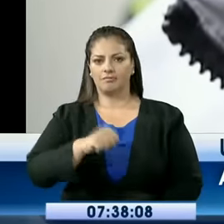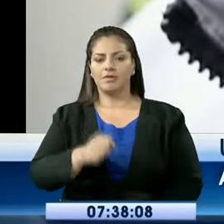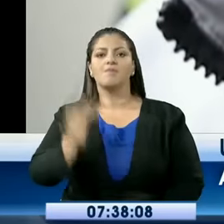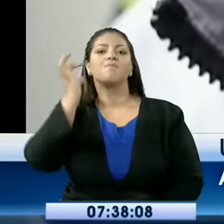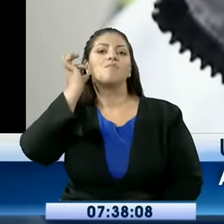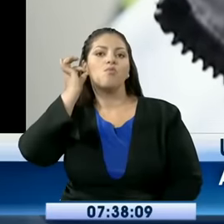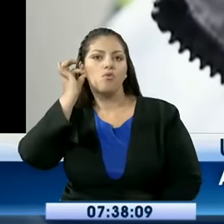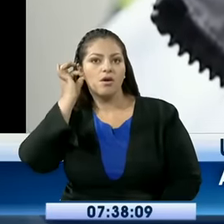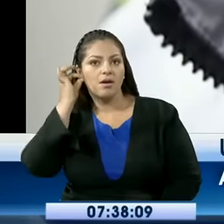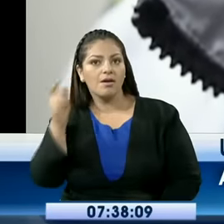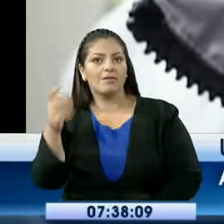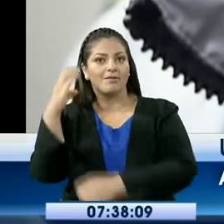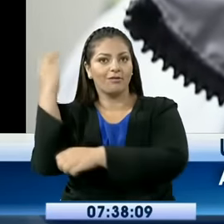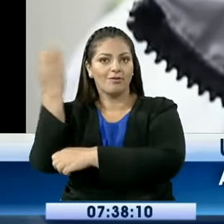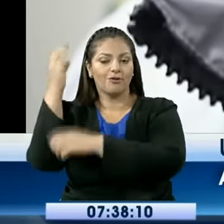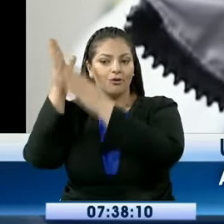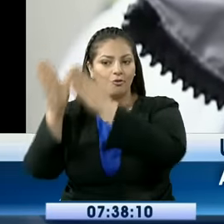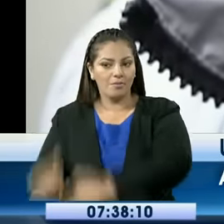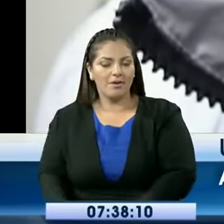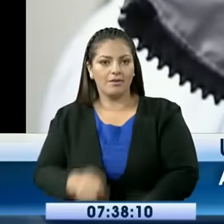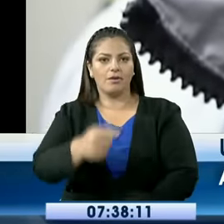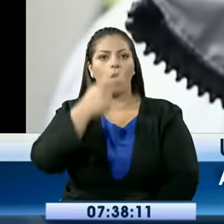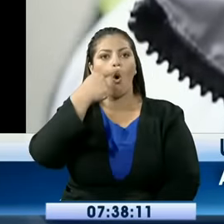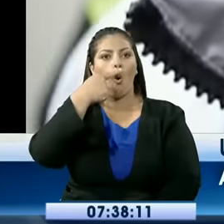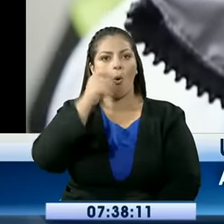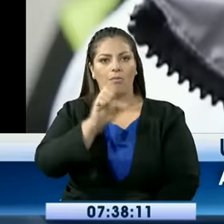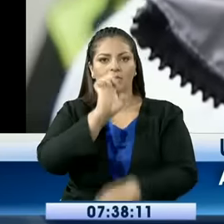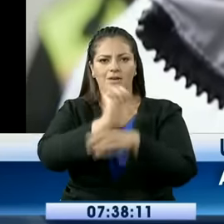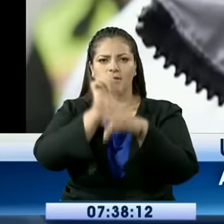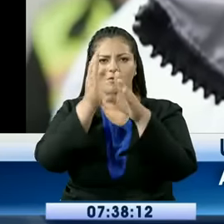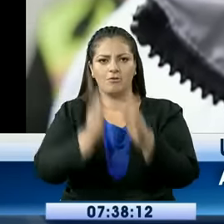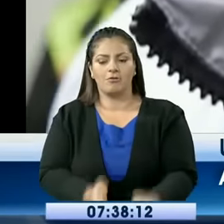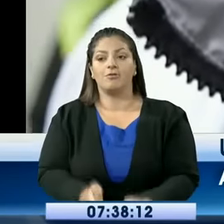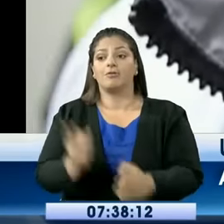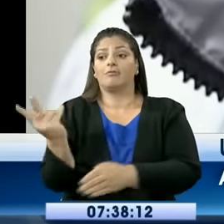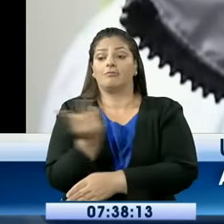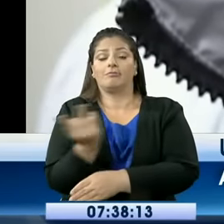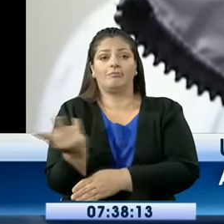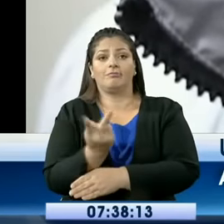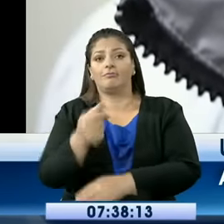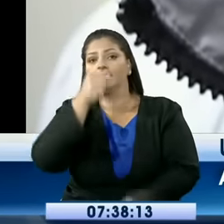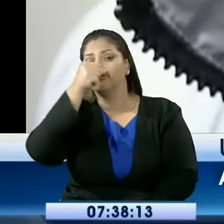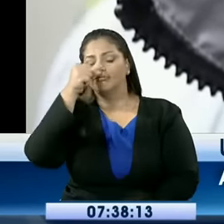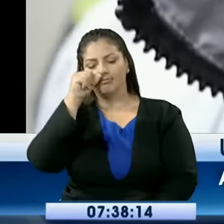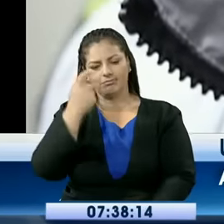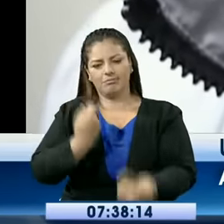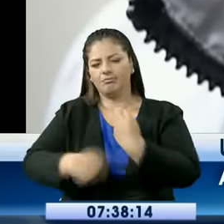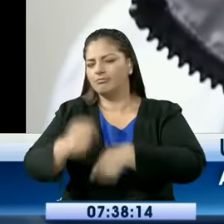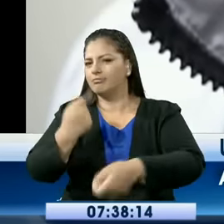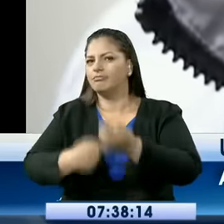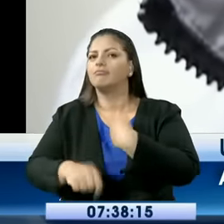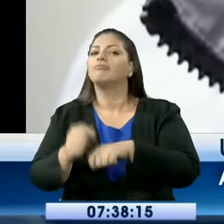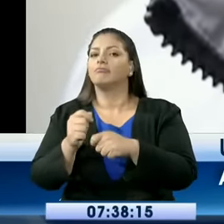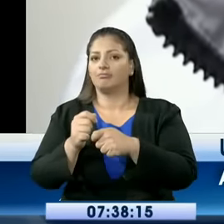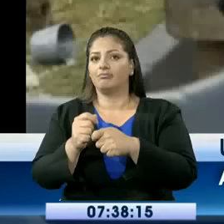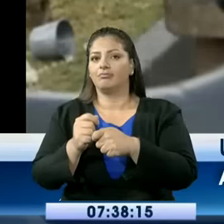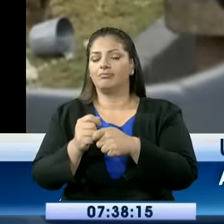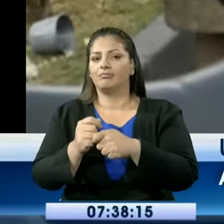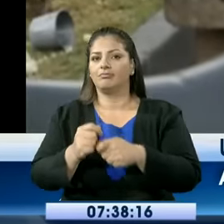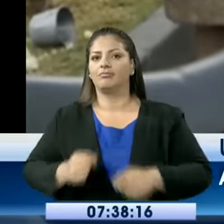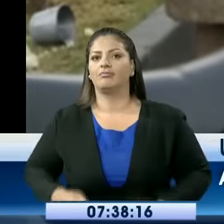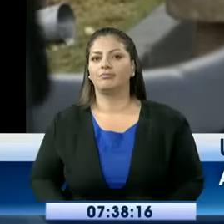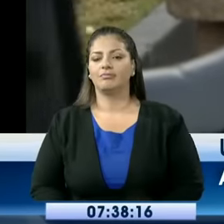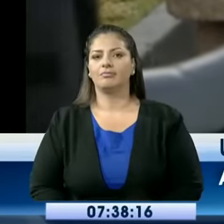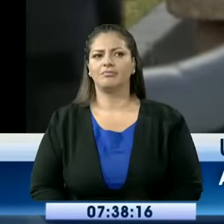una ecuatoriana, los cuales se dedicaban al expendio de sustancias catalogadas sujetas a fiscalización.